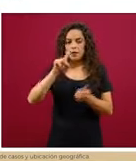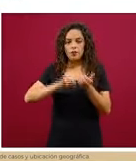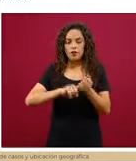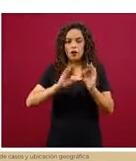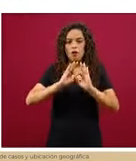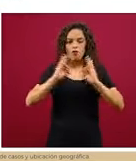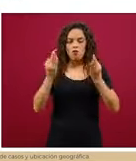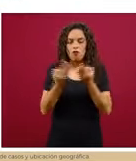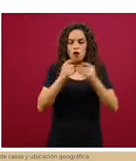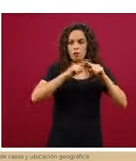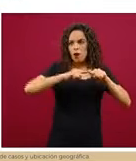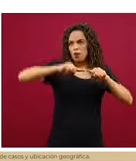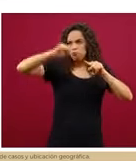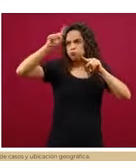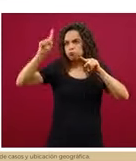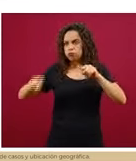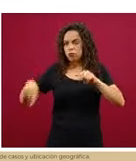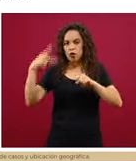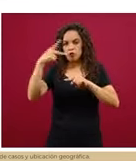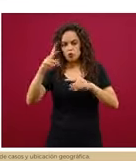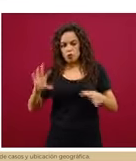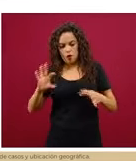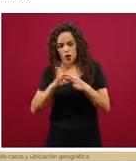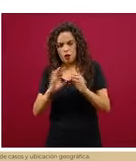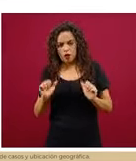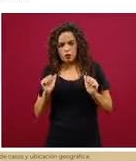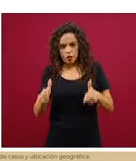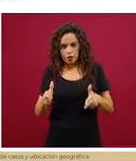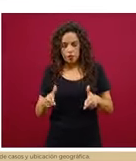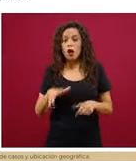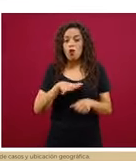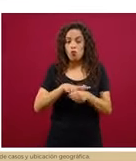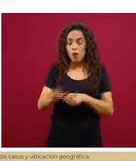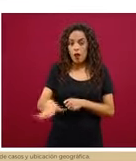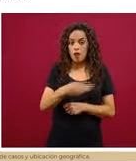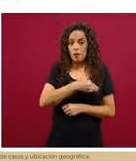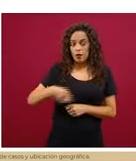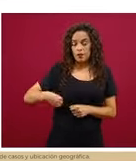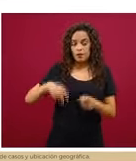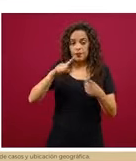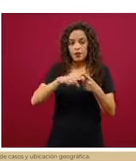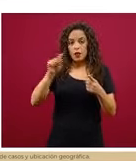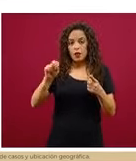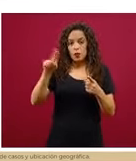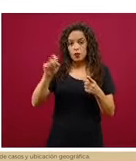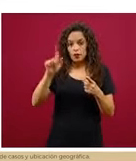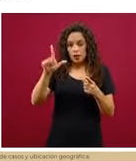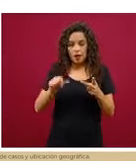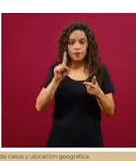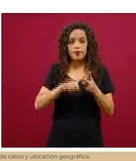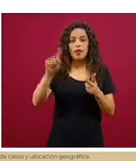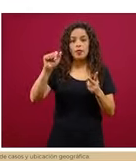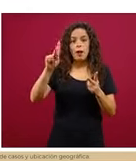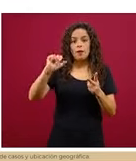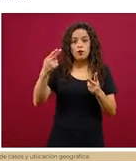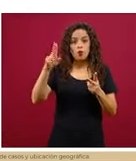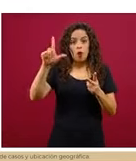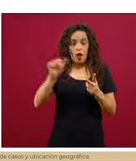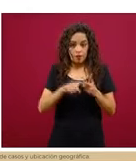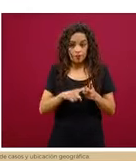epidémica del estado de Chiapas, que es precisamente Tuxtla Gutiérrez y Tapachula. Ambos tienen este